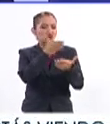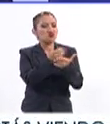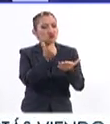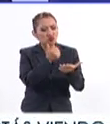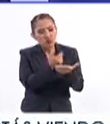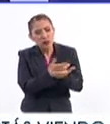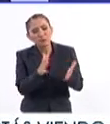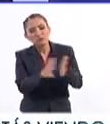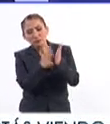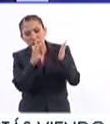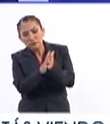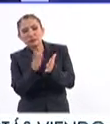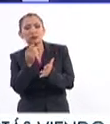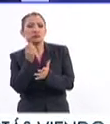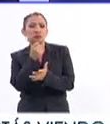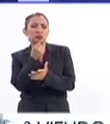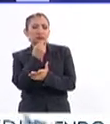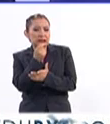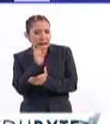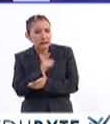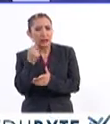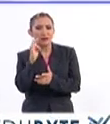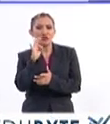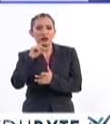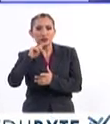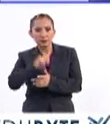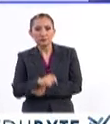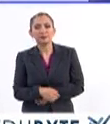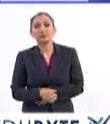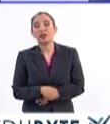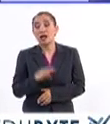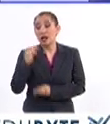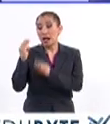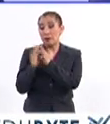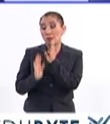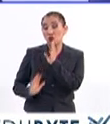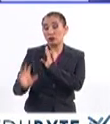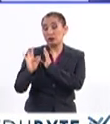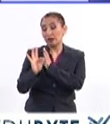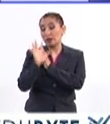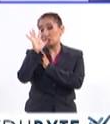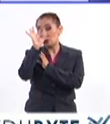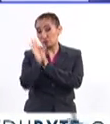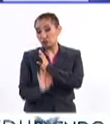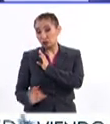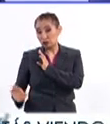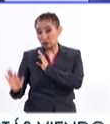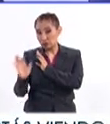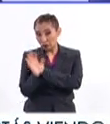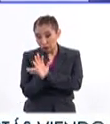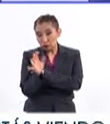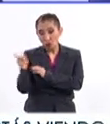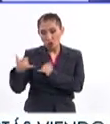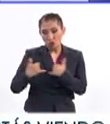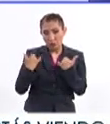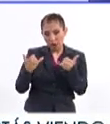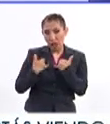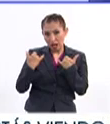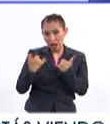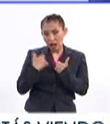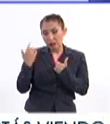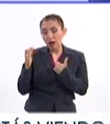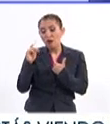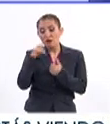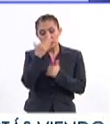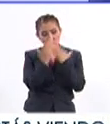niñas y mujercitas en FIRST. A nivel mundial, el 75% de los chicos que pasan